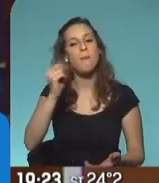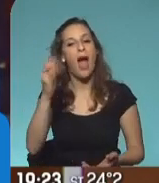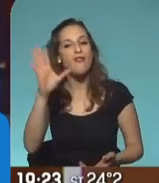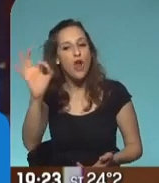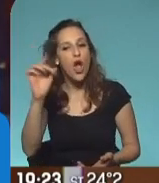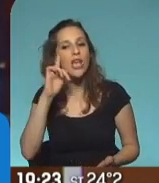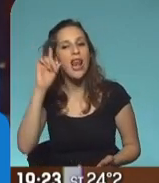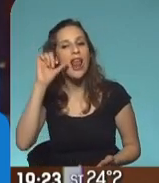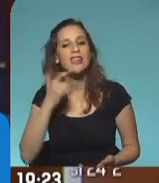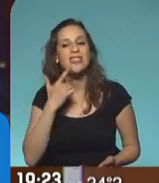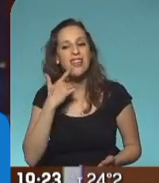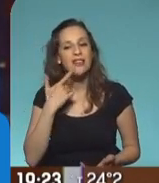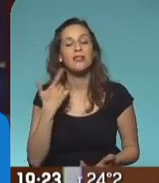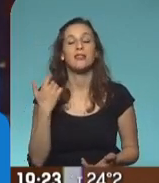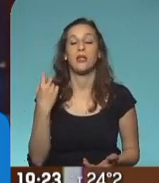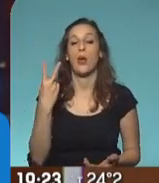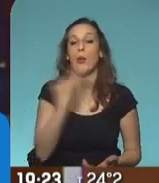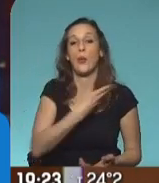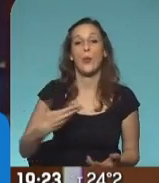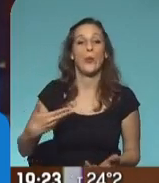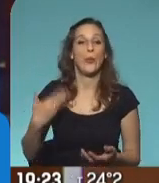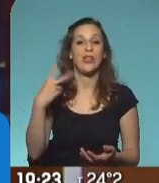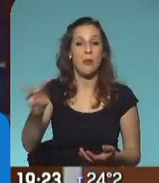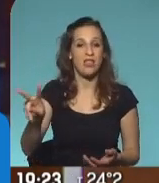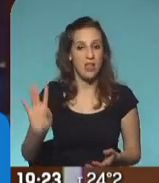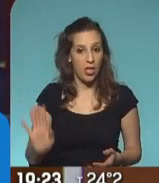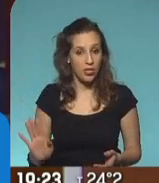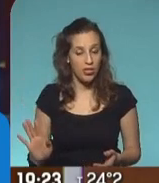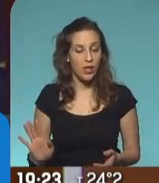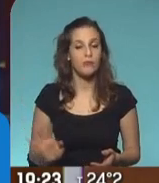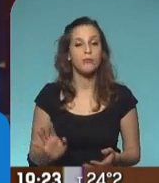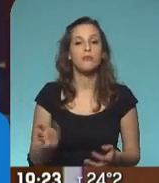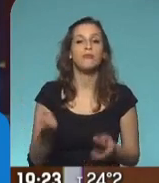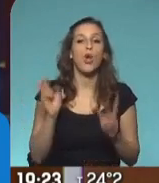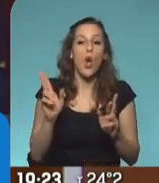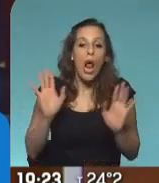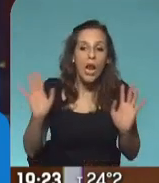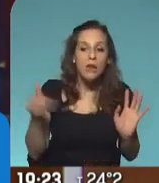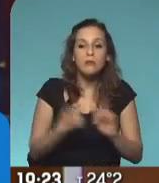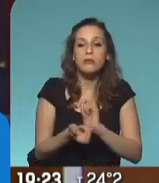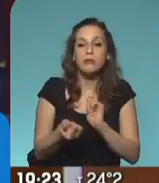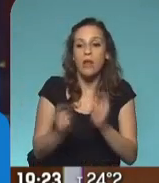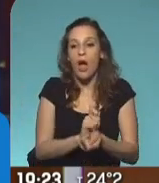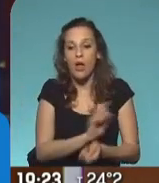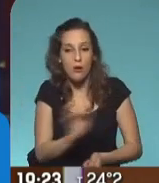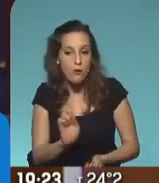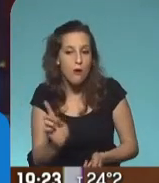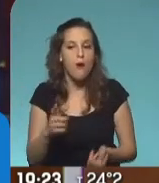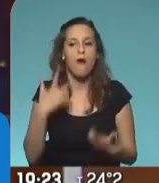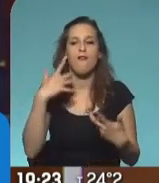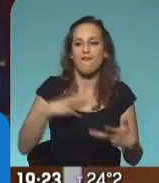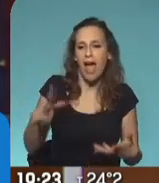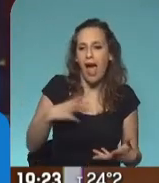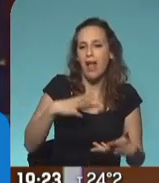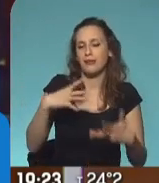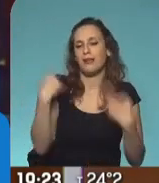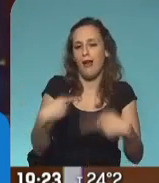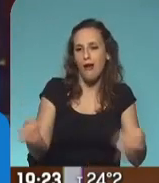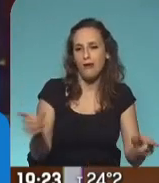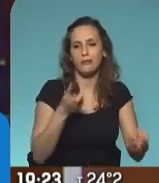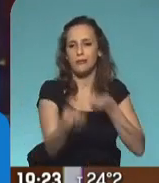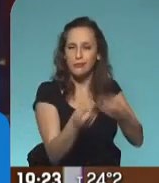vicepresidente del gobierno y esperamos que esto no cambie. Hacen falta todavía acuerdos, negociaciones. En todo